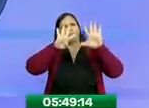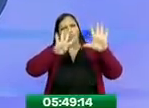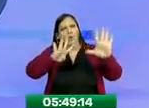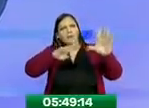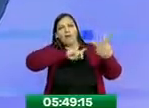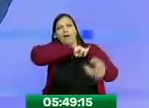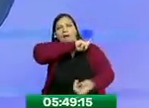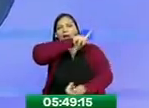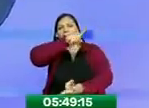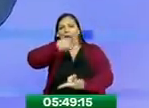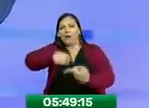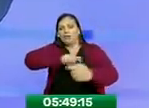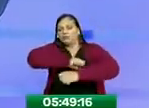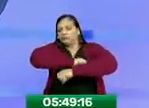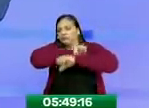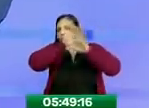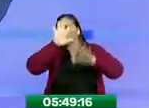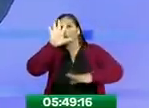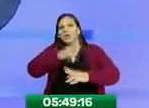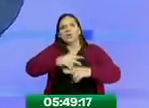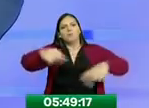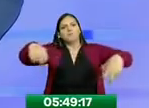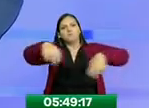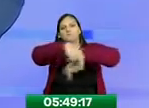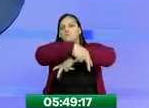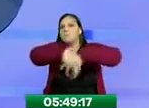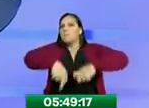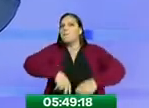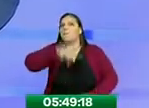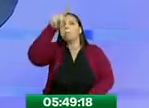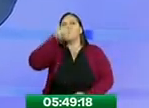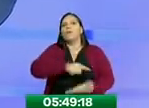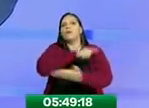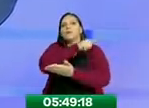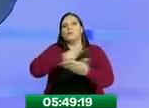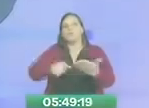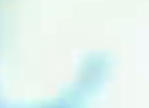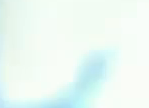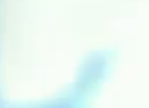Julio Gurumeni nos tiene la siguiente nota y la ampliación de este tema. Veamos.